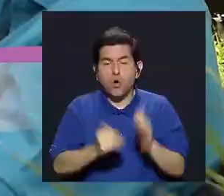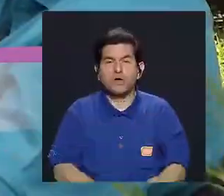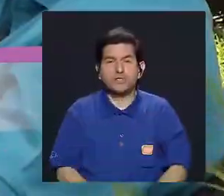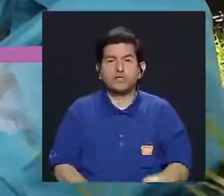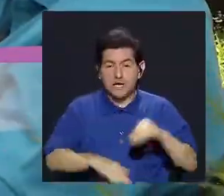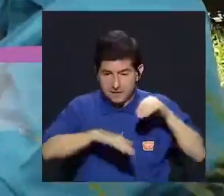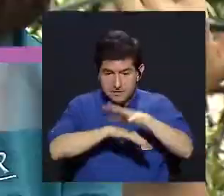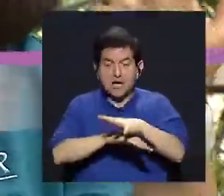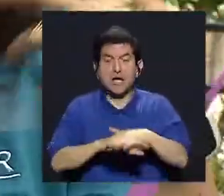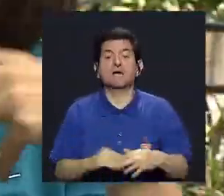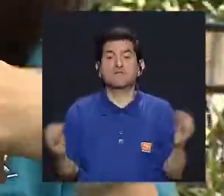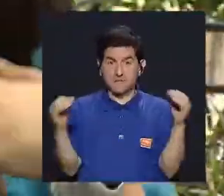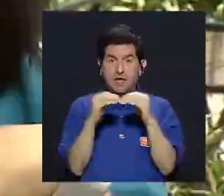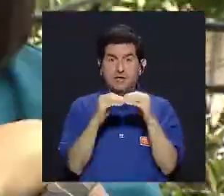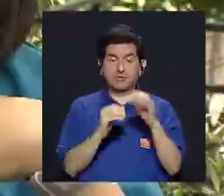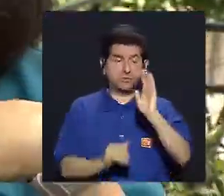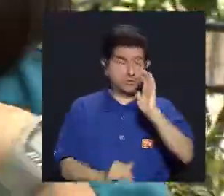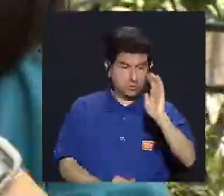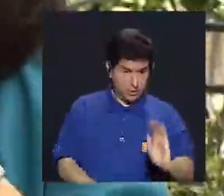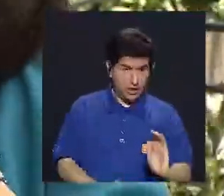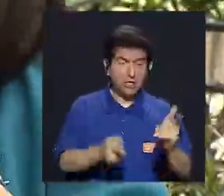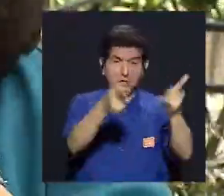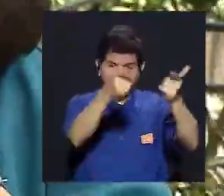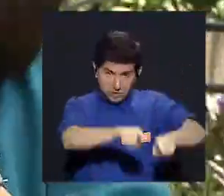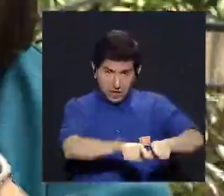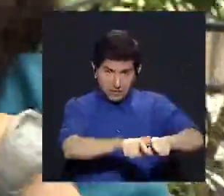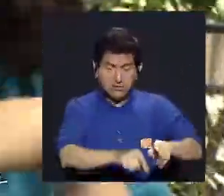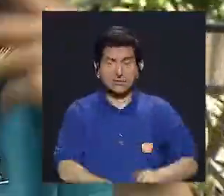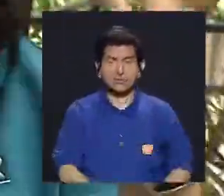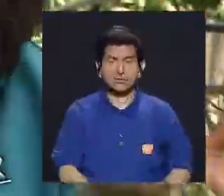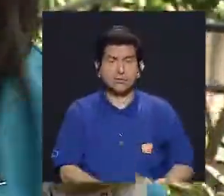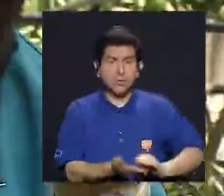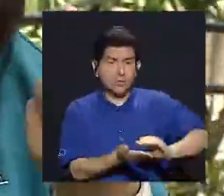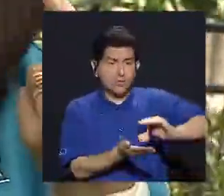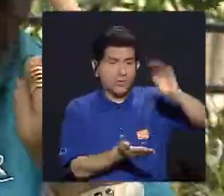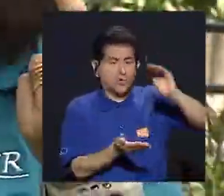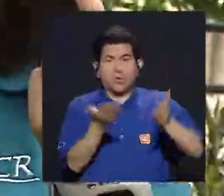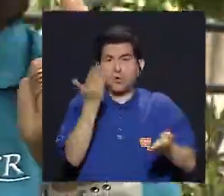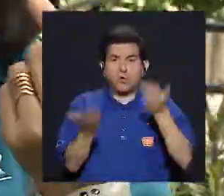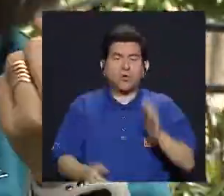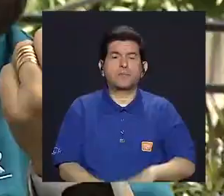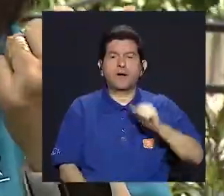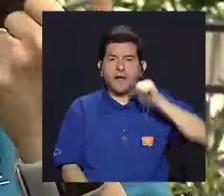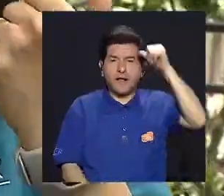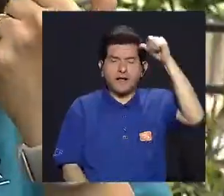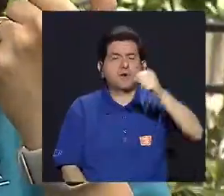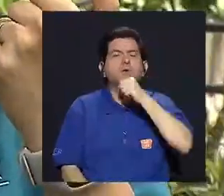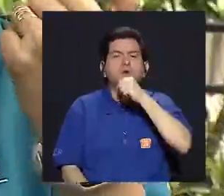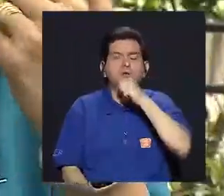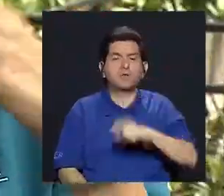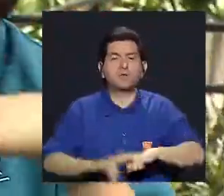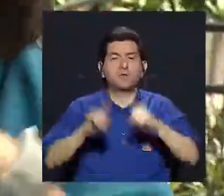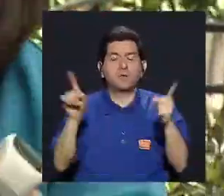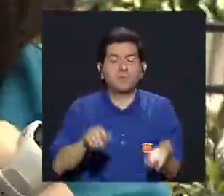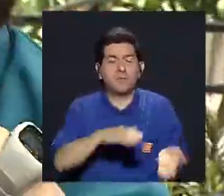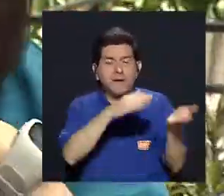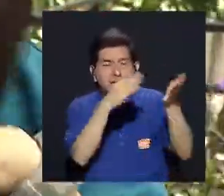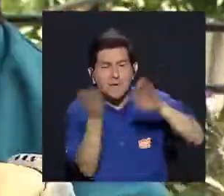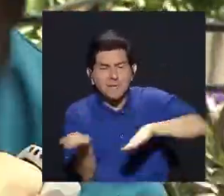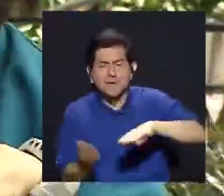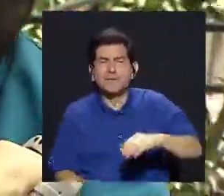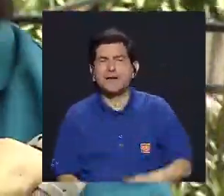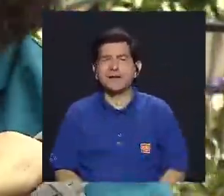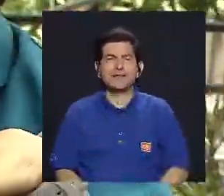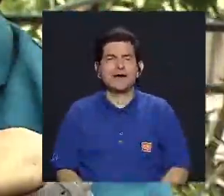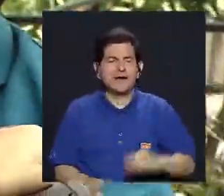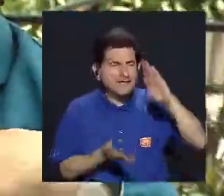mayores secuelas en el caso de niños pequeños la incidencia es mayor comparada con adultos mayores pero la mortalidad es